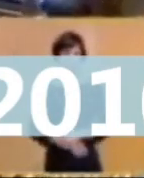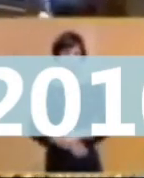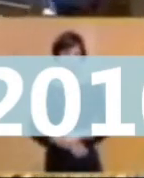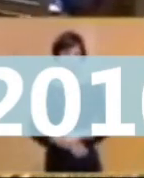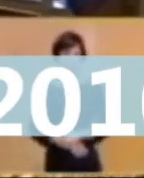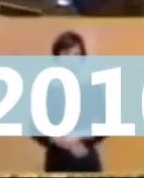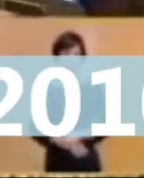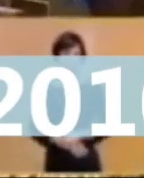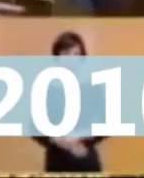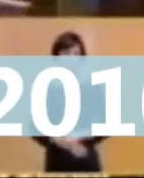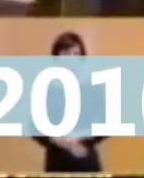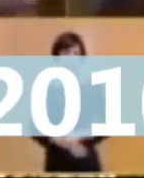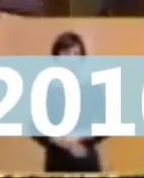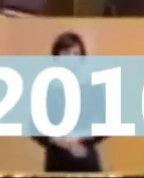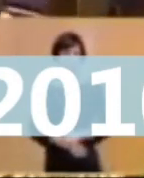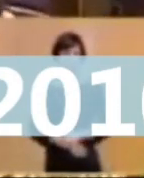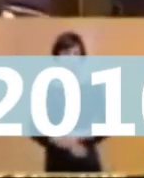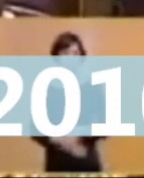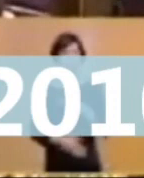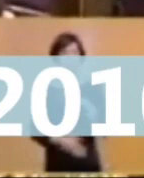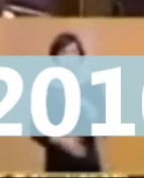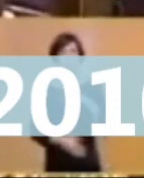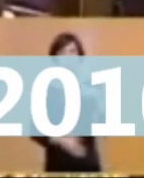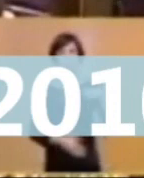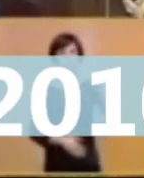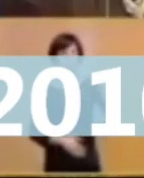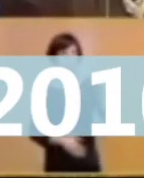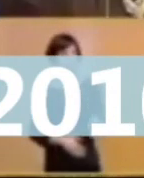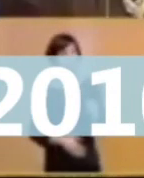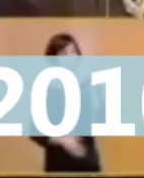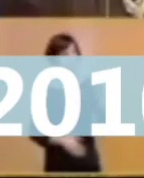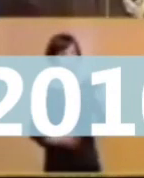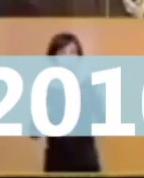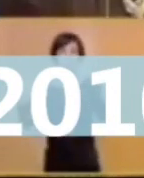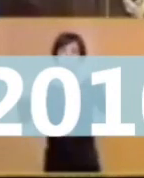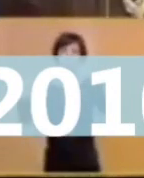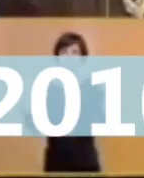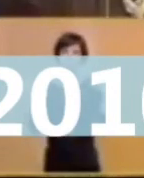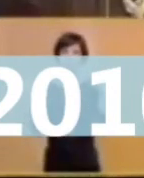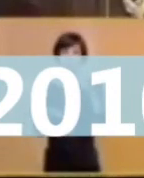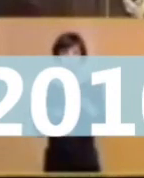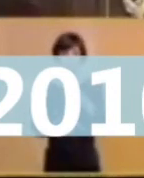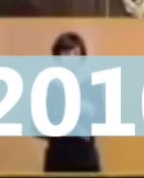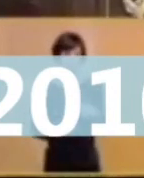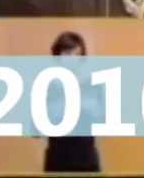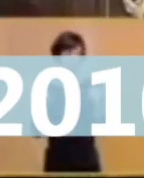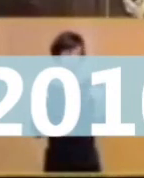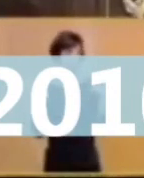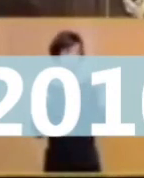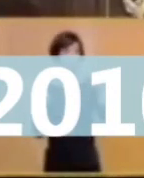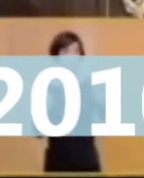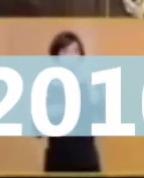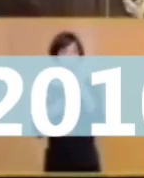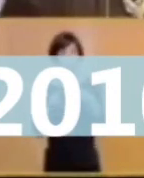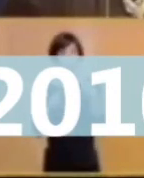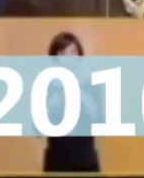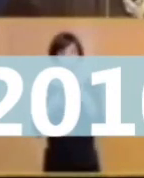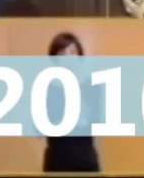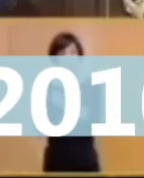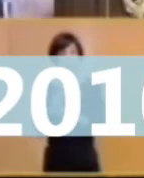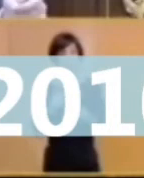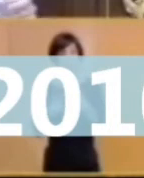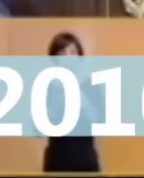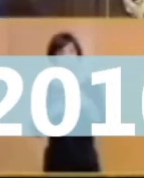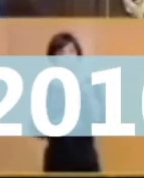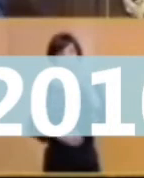historia señor presidente usted es el responsable de lo que ha ocurrido aquí porque la política económica la ha hecho usted